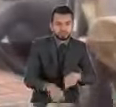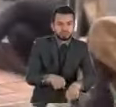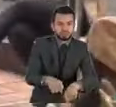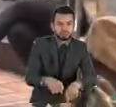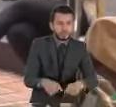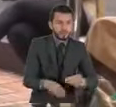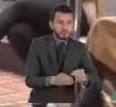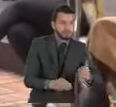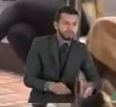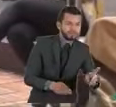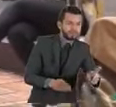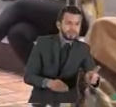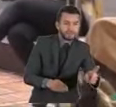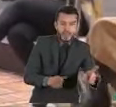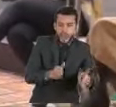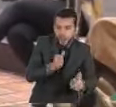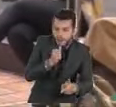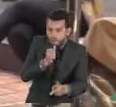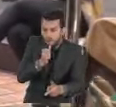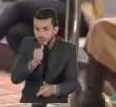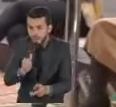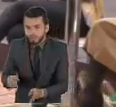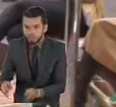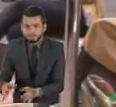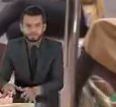espacio verde, para el agua en la ciudad.